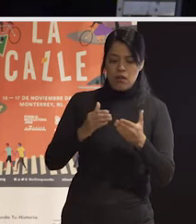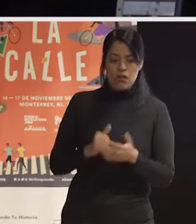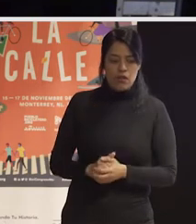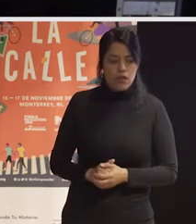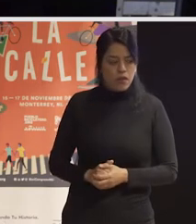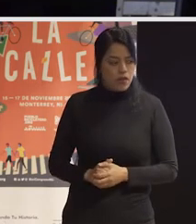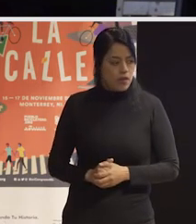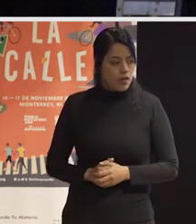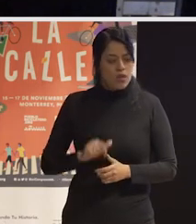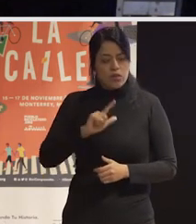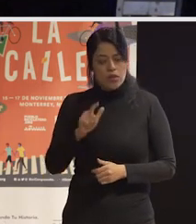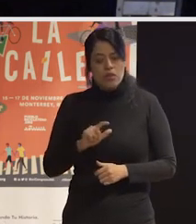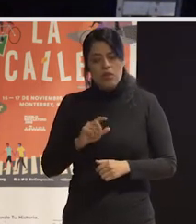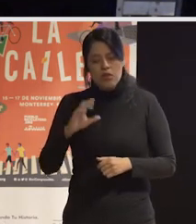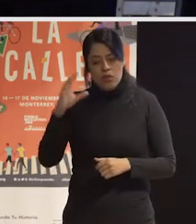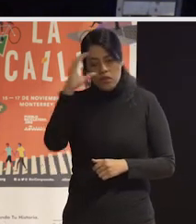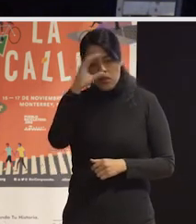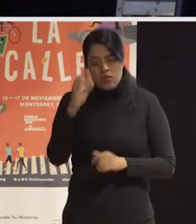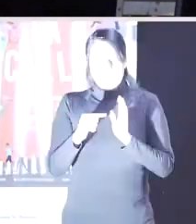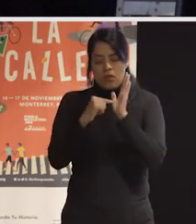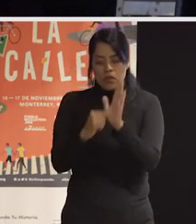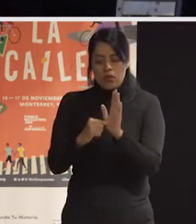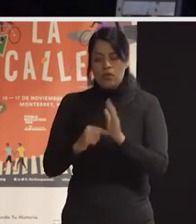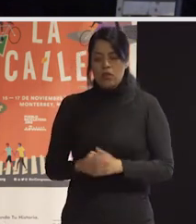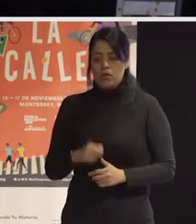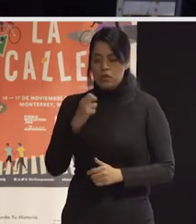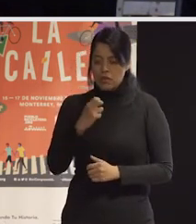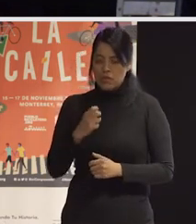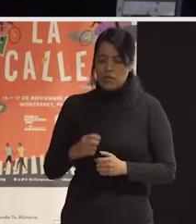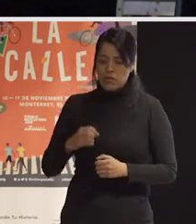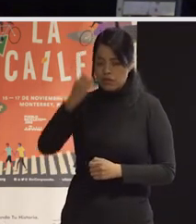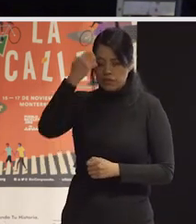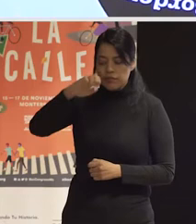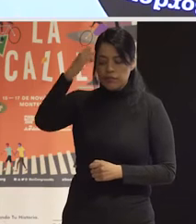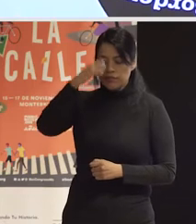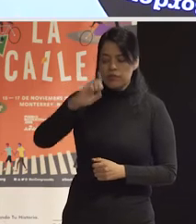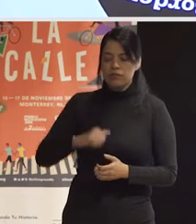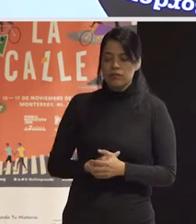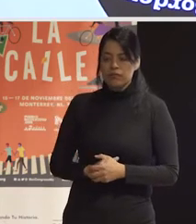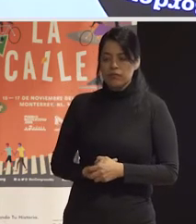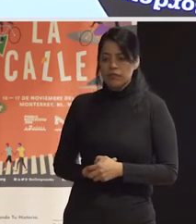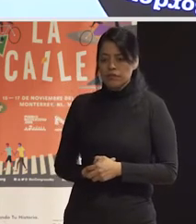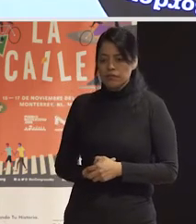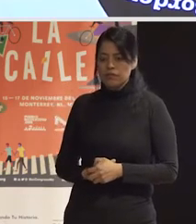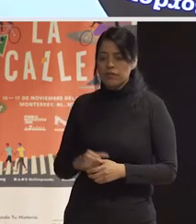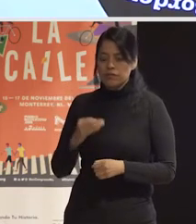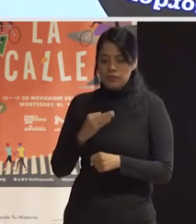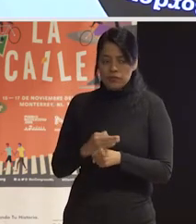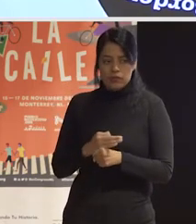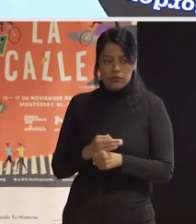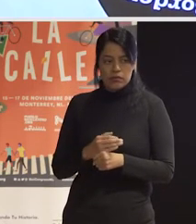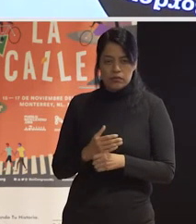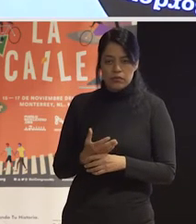después vamos a pasar unas unas fotos de esa de esa experiencia o sea ahorita no me